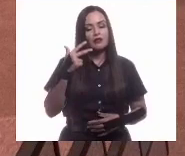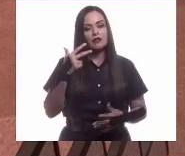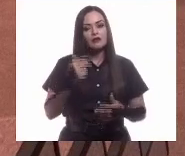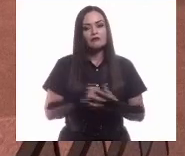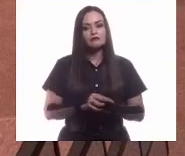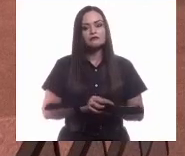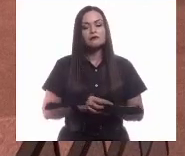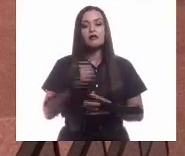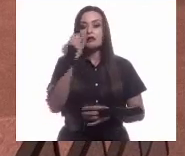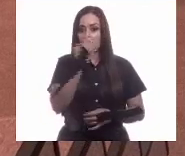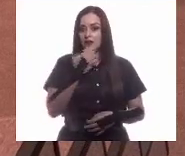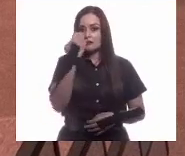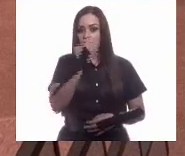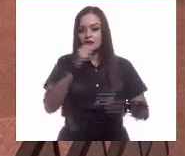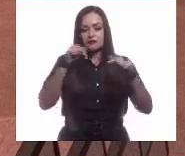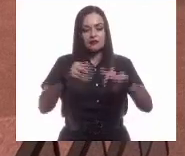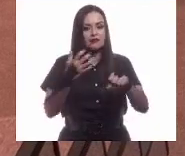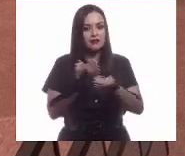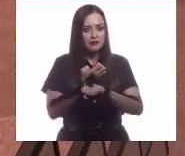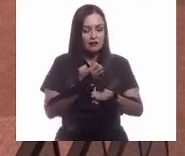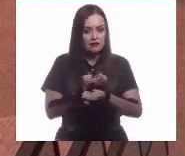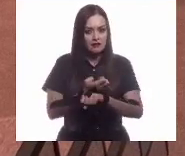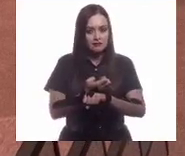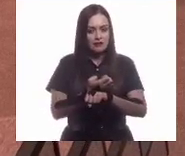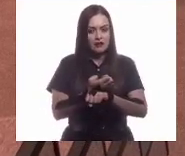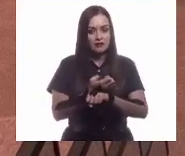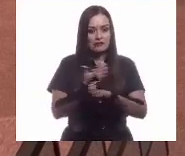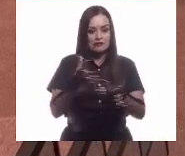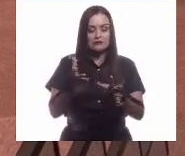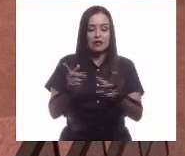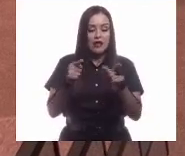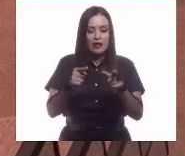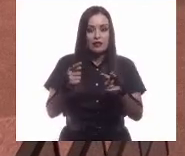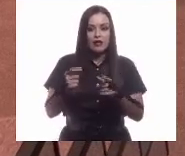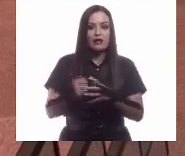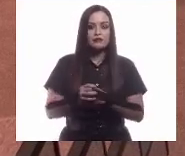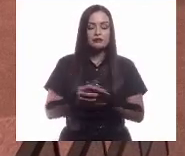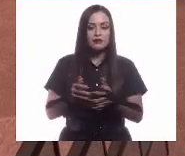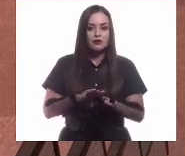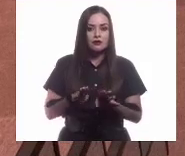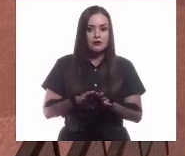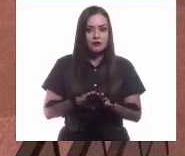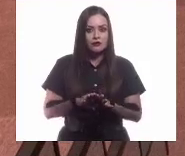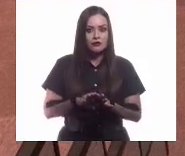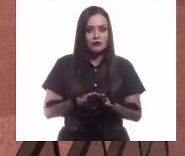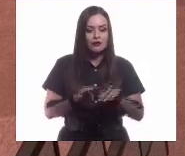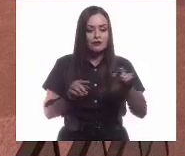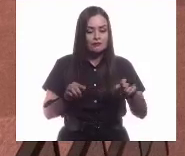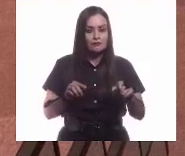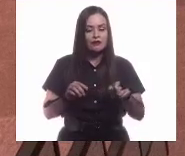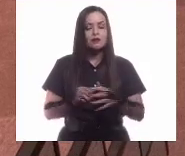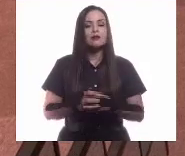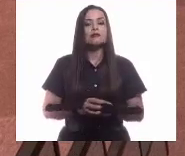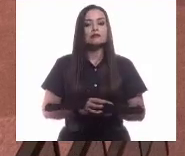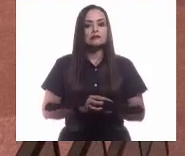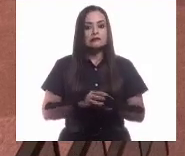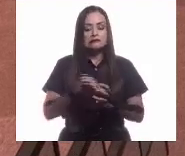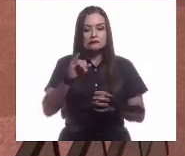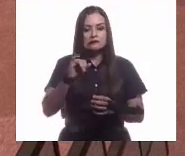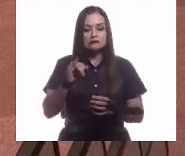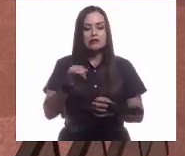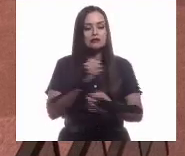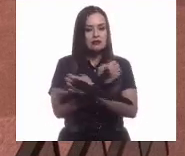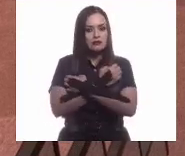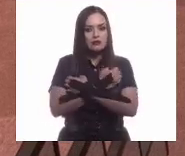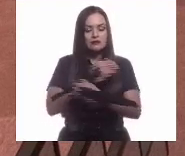8 de cada 10 escuelas del Estado han recibido acciones de mejora física en esta administración. En